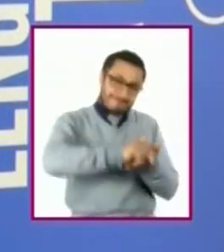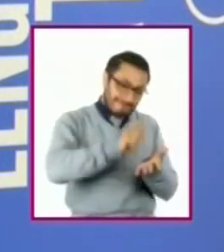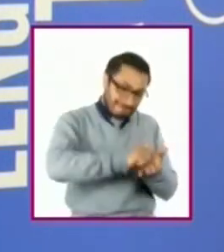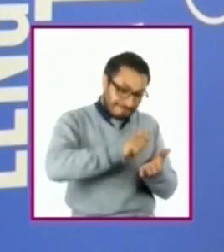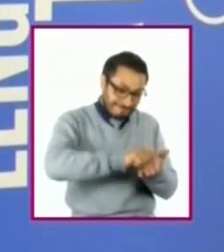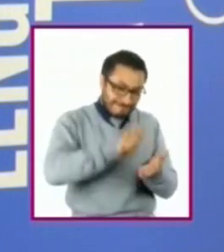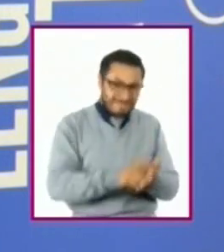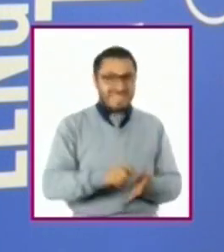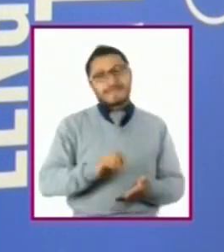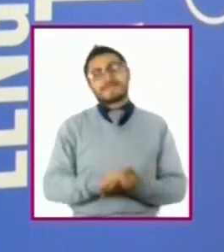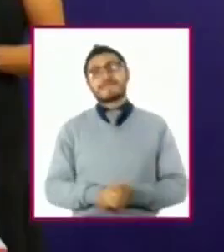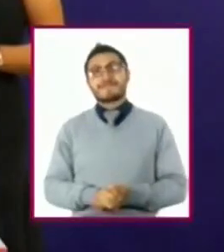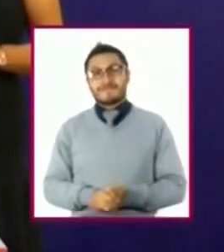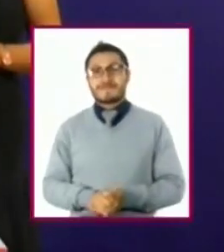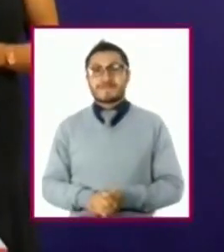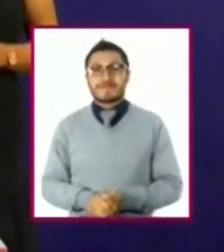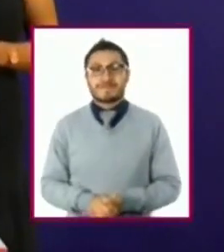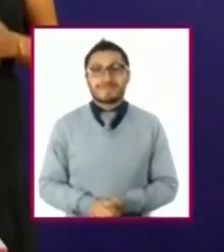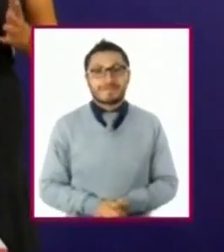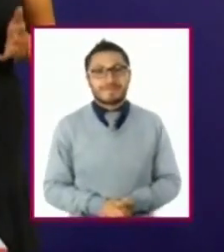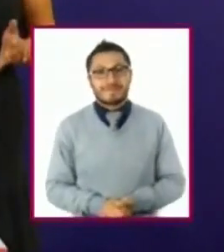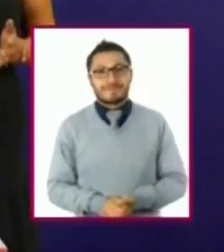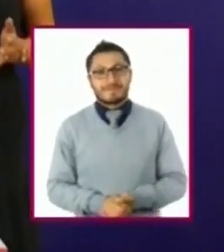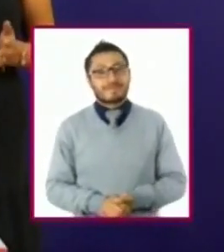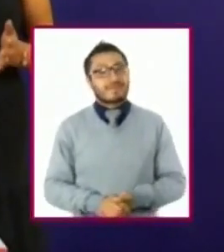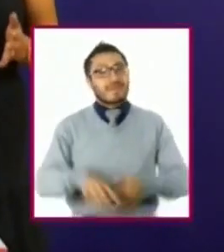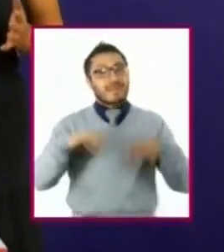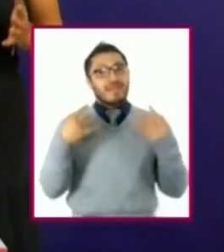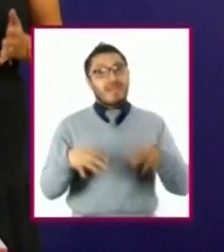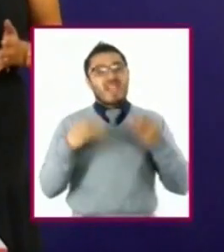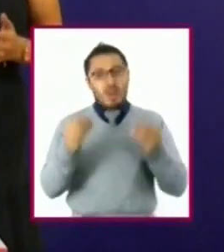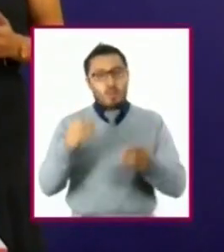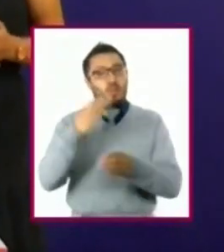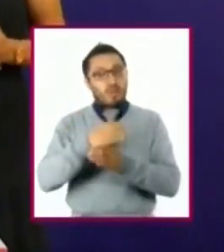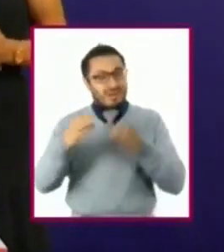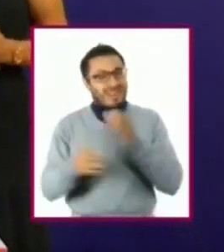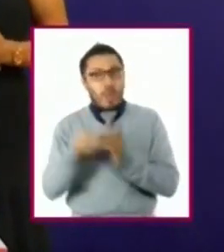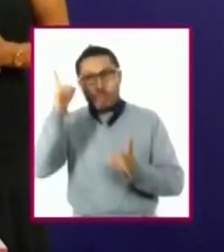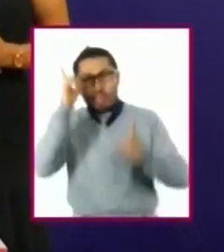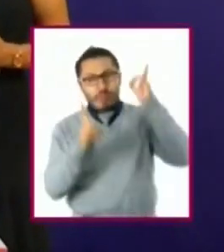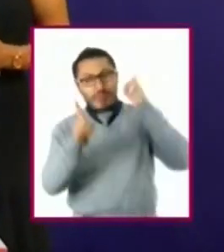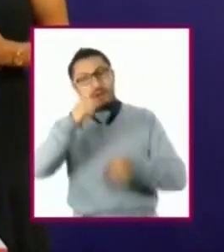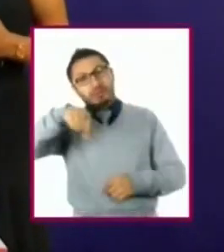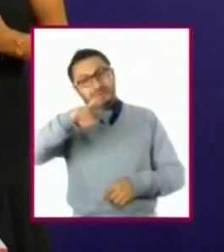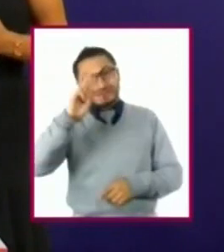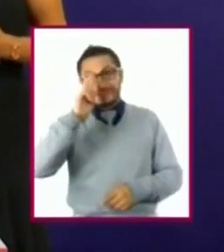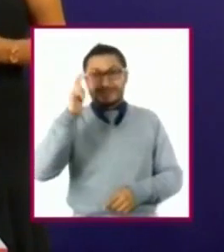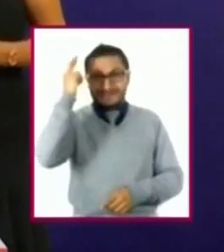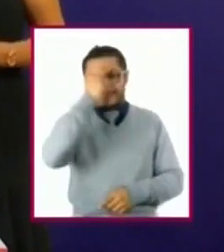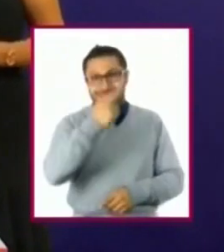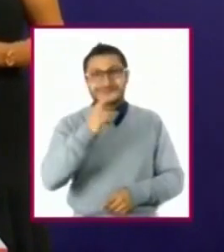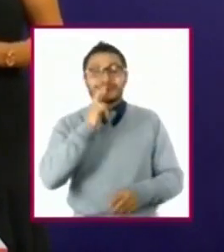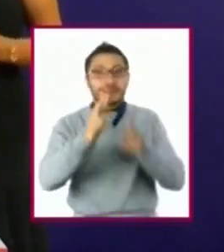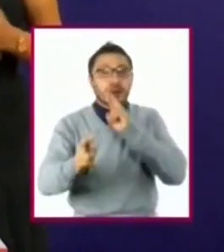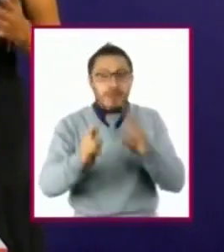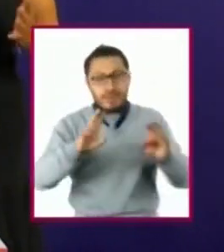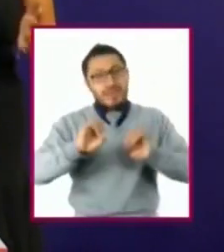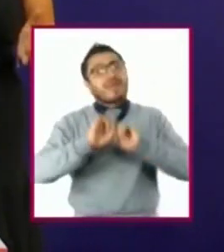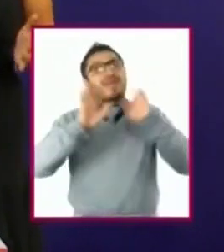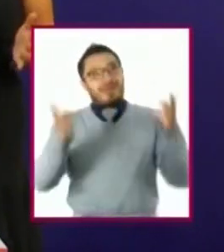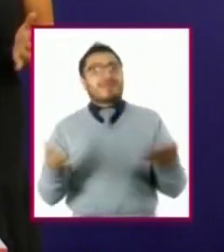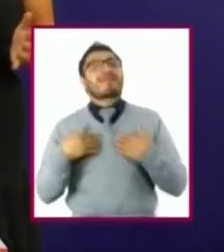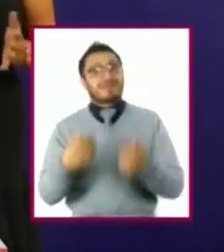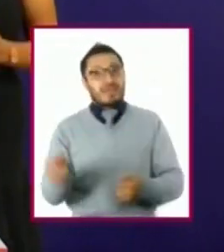los planteamientos de esta sesión. Muchas de estas las podrán resolver al momento de revisar tanto su libro de texto y